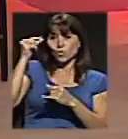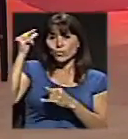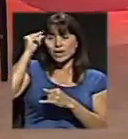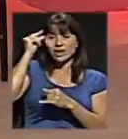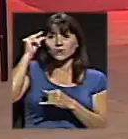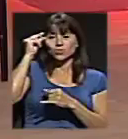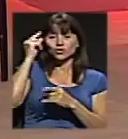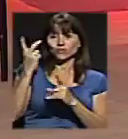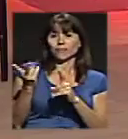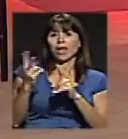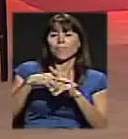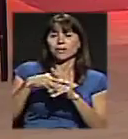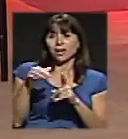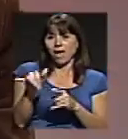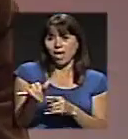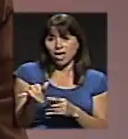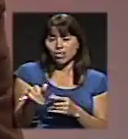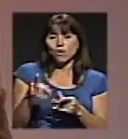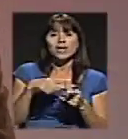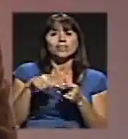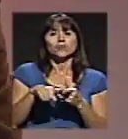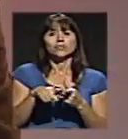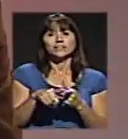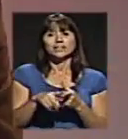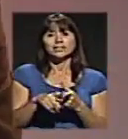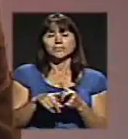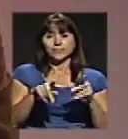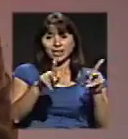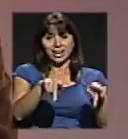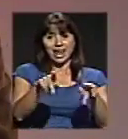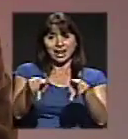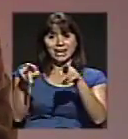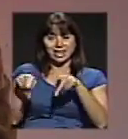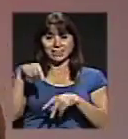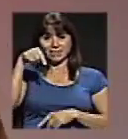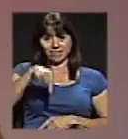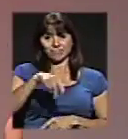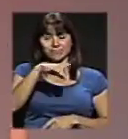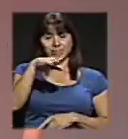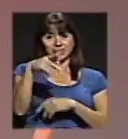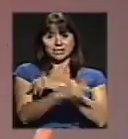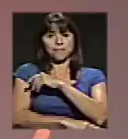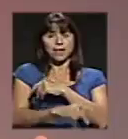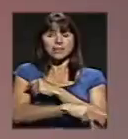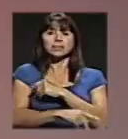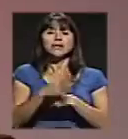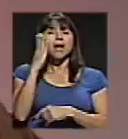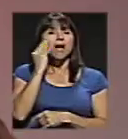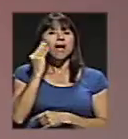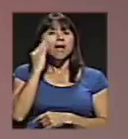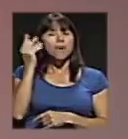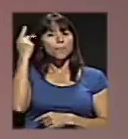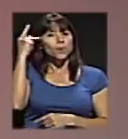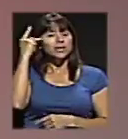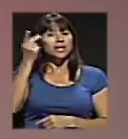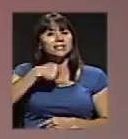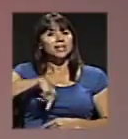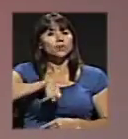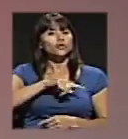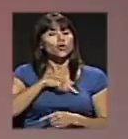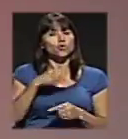recetas. Entonces, lo que ha vivido la gente en este país son las políticas que nosotros